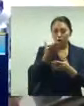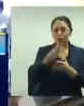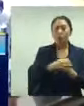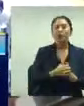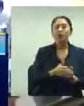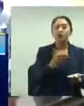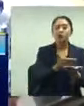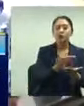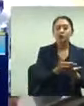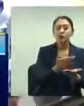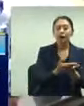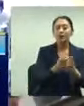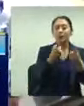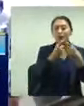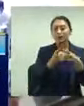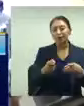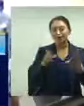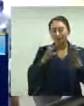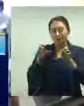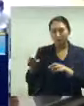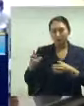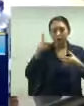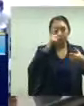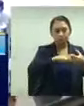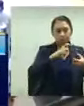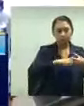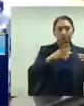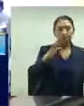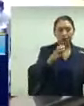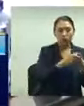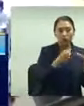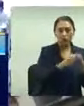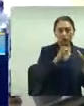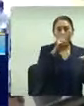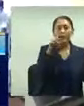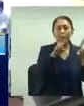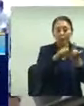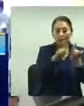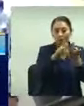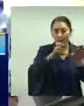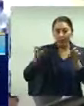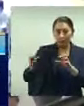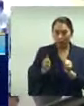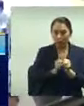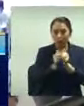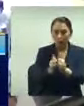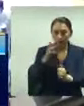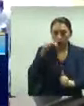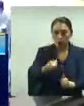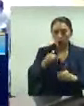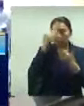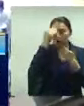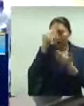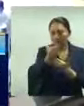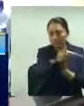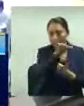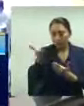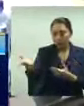diferentes miembros de la comisión, invitados y permanentes de esa comisión. Le agradezco mucho su participación